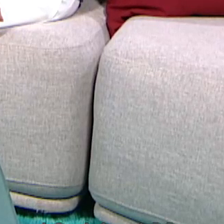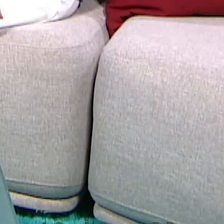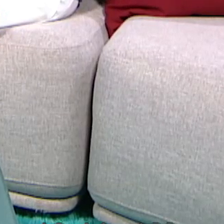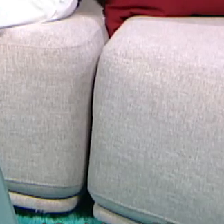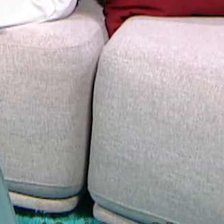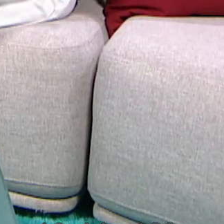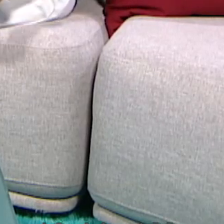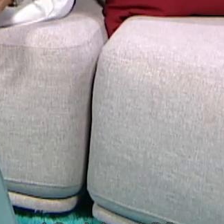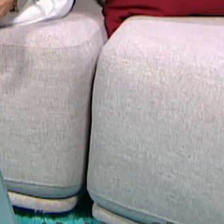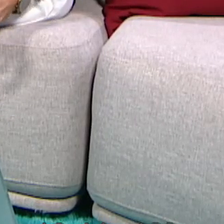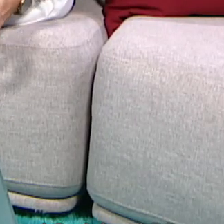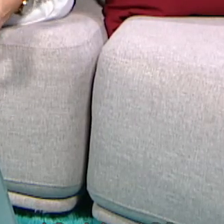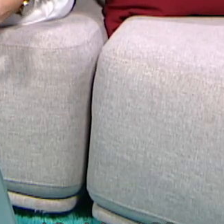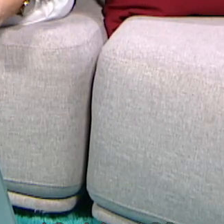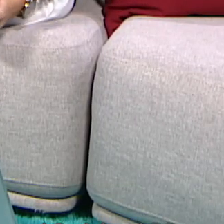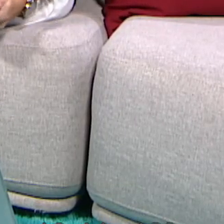gracias al vuelo